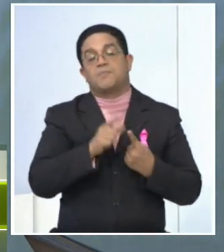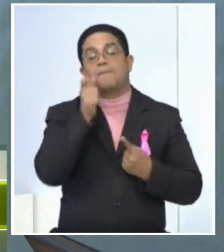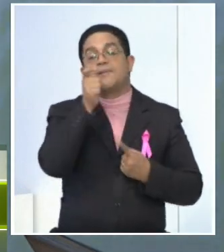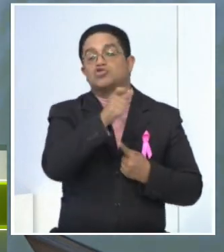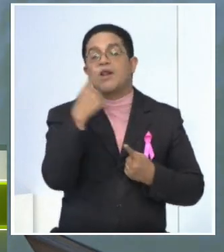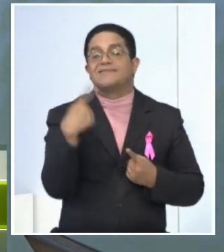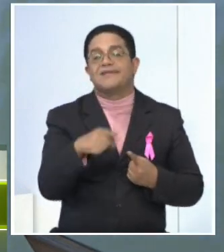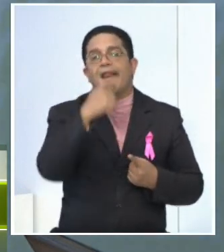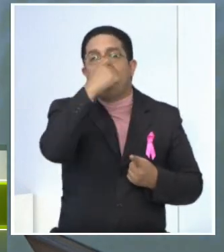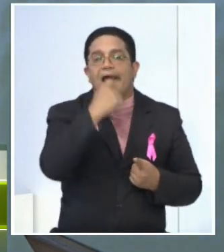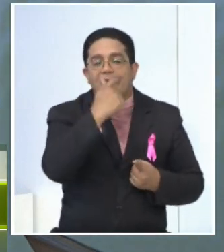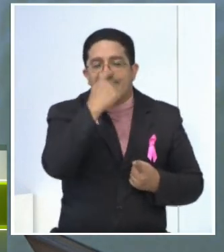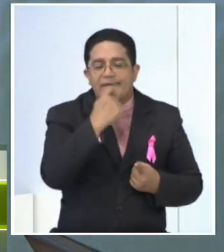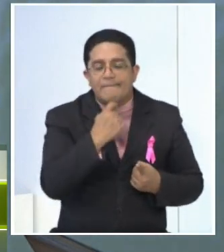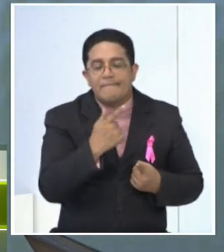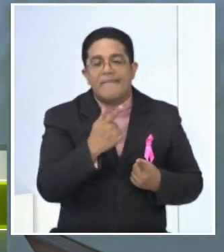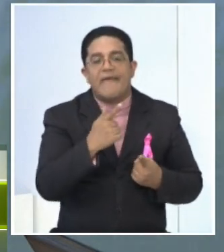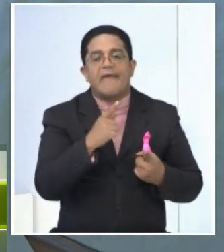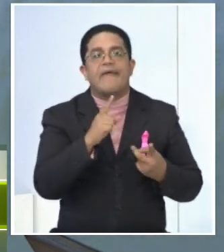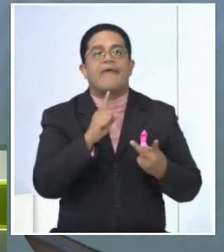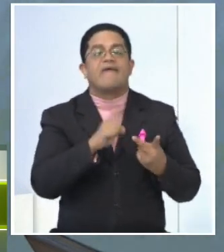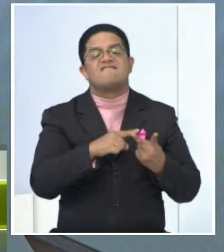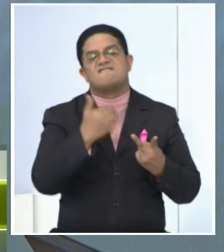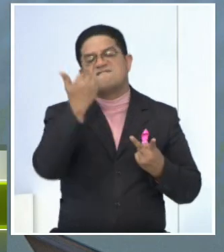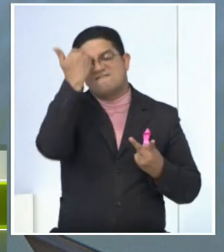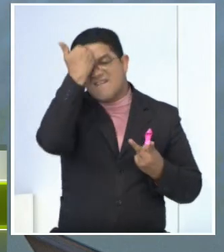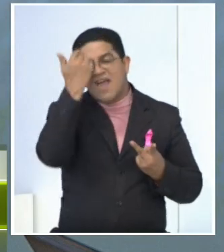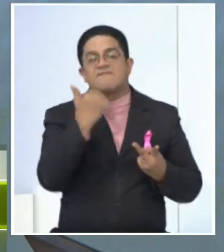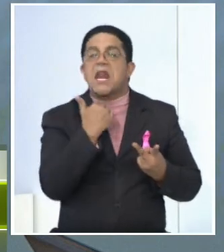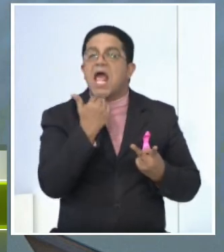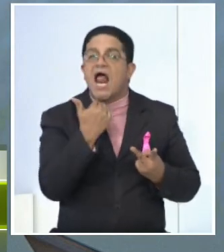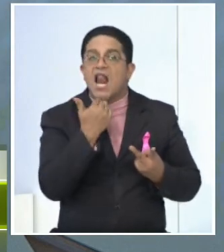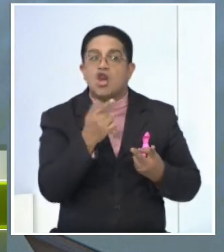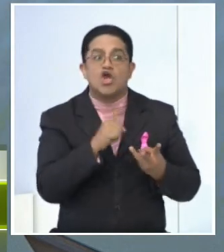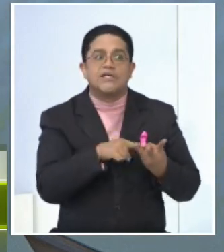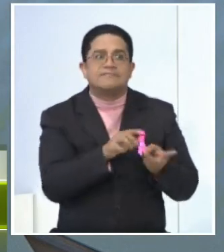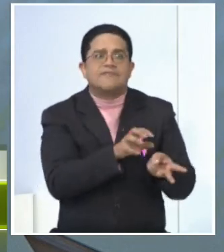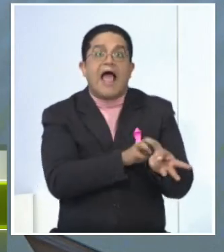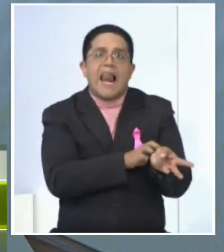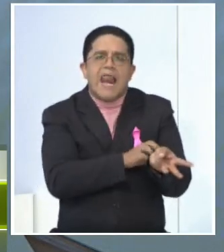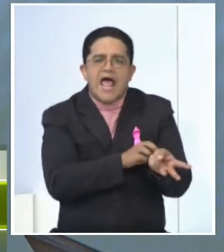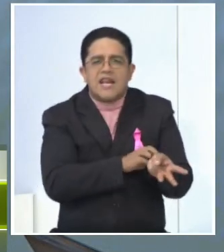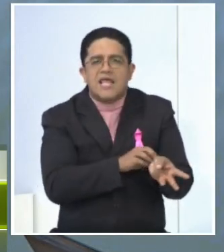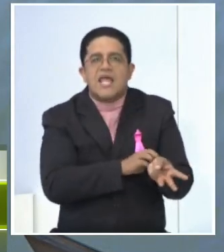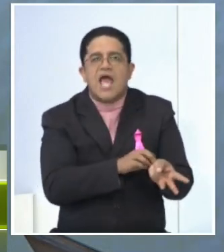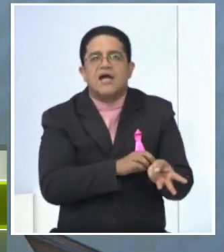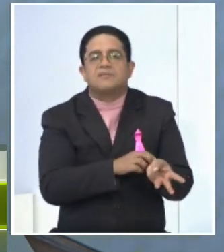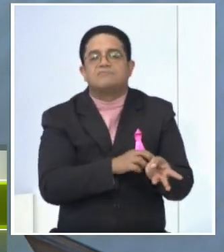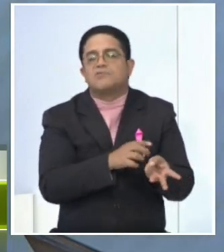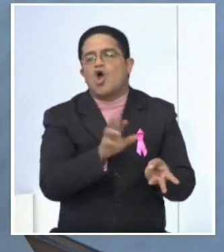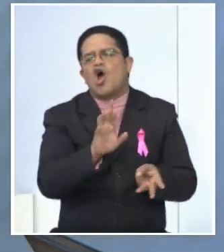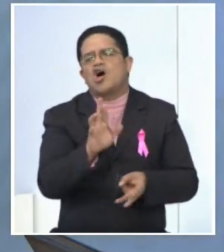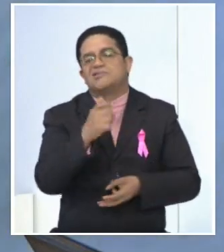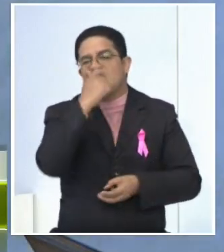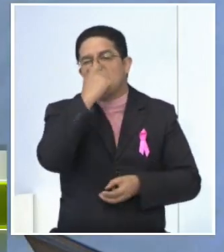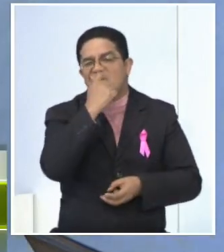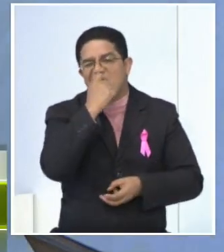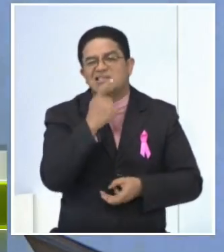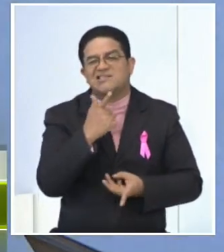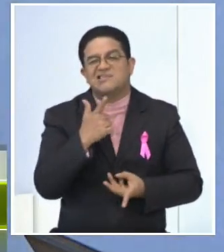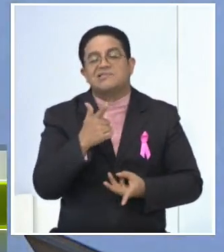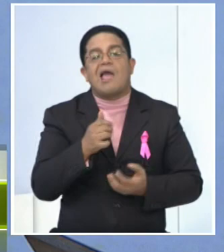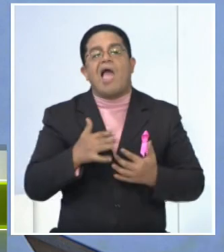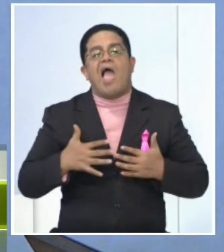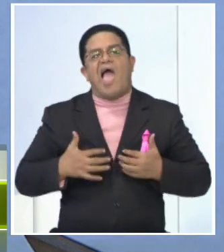poco de malestar, quizás tiene un poquito de fiebre y adicionalmente es alérgico de otras cosas, o sea, tiene rinitis o tiene asma, entonces